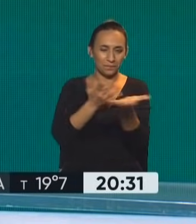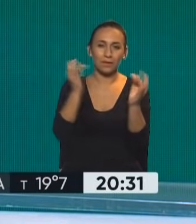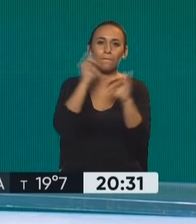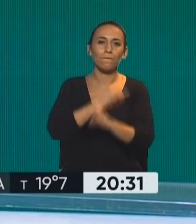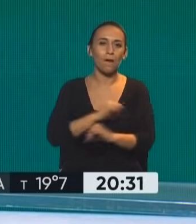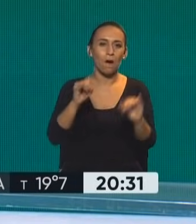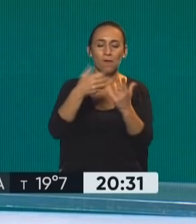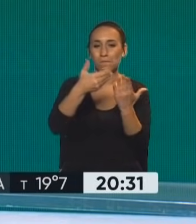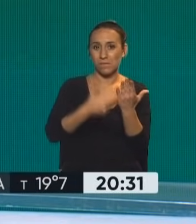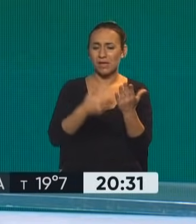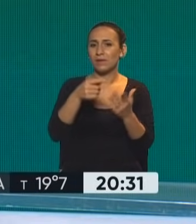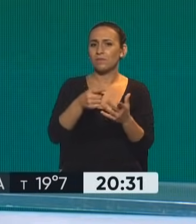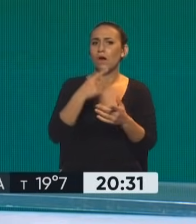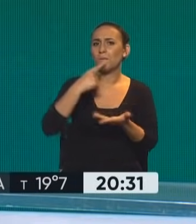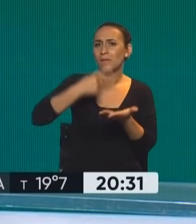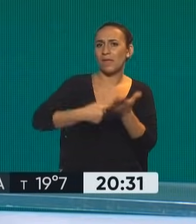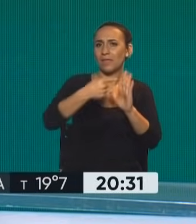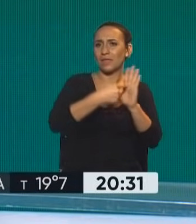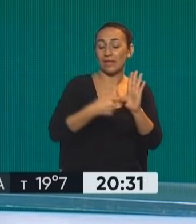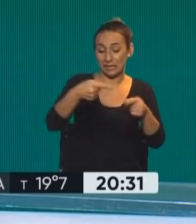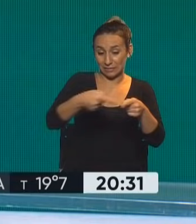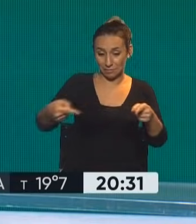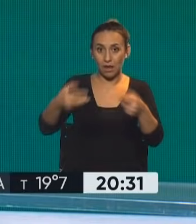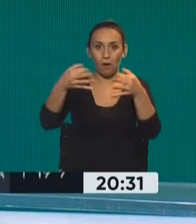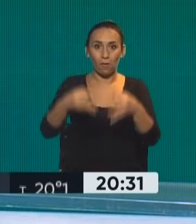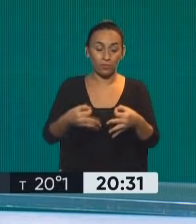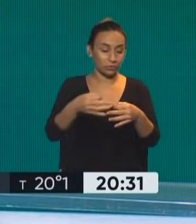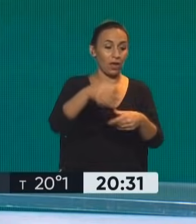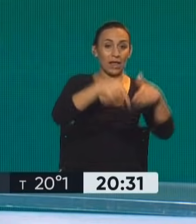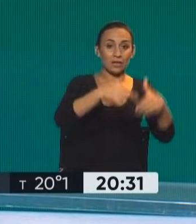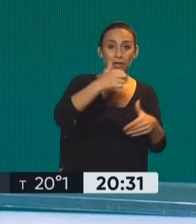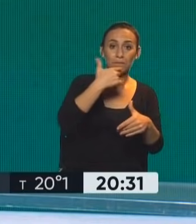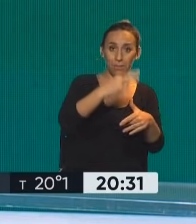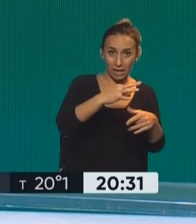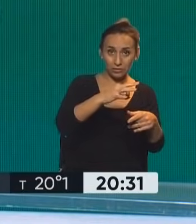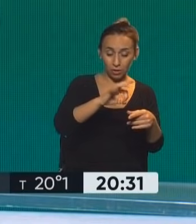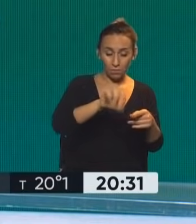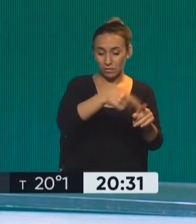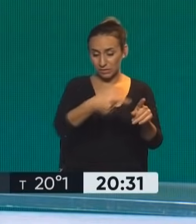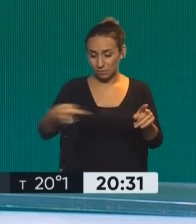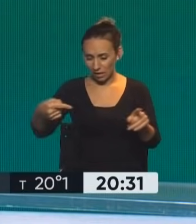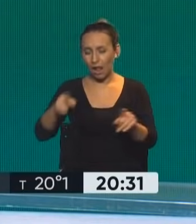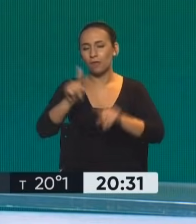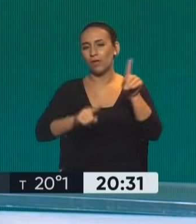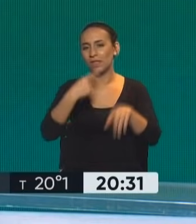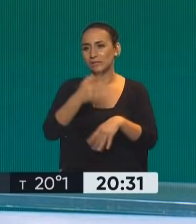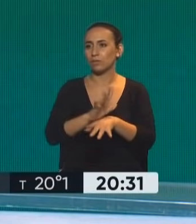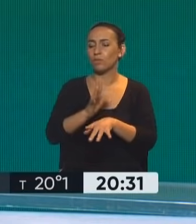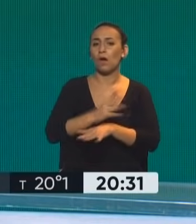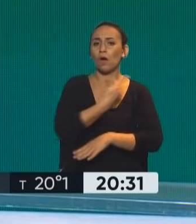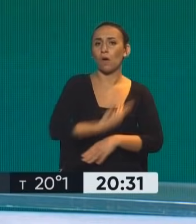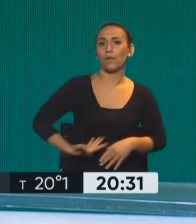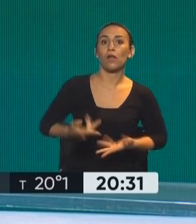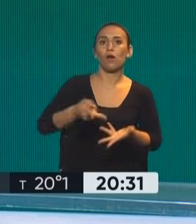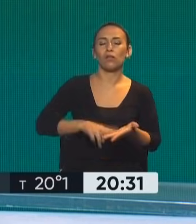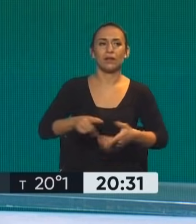que se anunciaron durante esta semana, la semana posterior a las PASO, en una suerte de relanzamiento. Algunos coinciden en llamarlo como relanzamiento del gobierno, otros no están